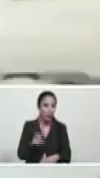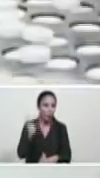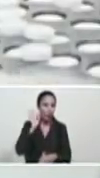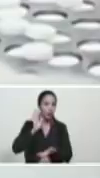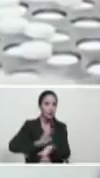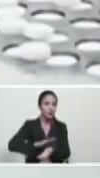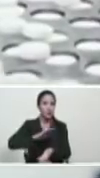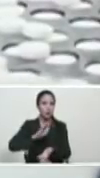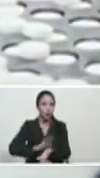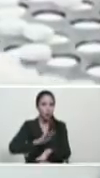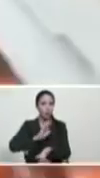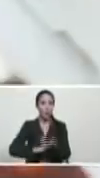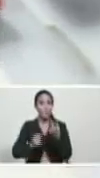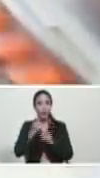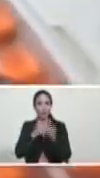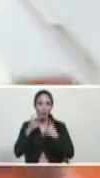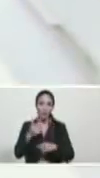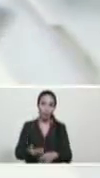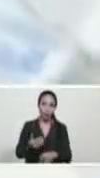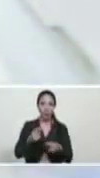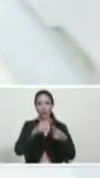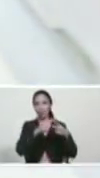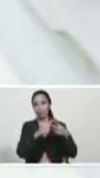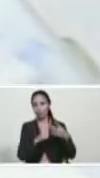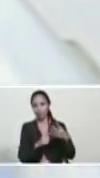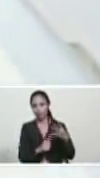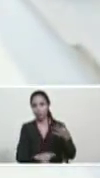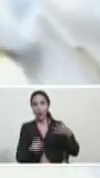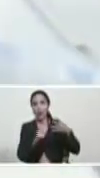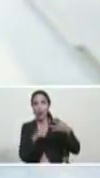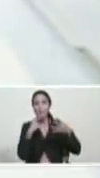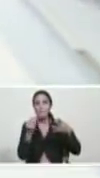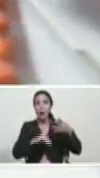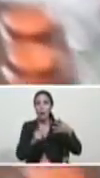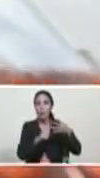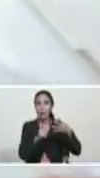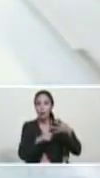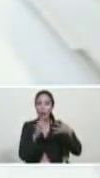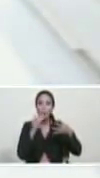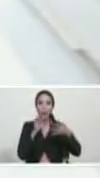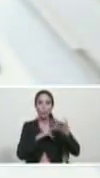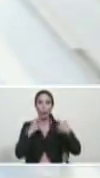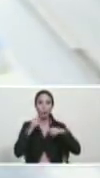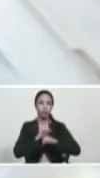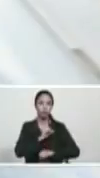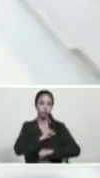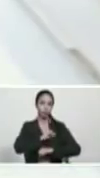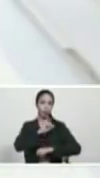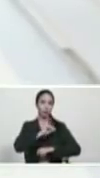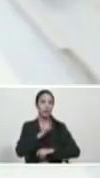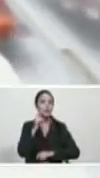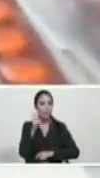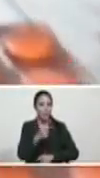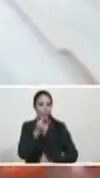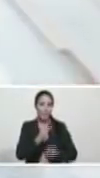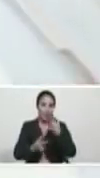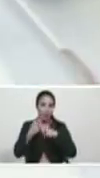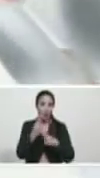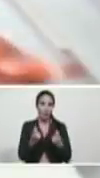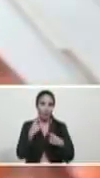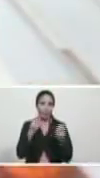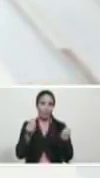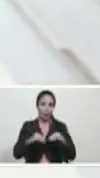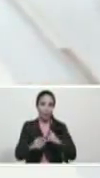la carbamazepina, el fenobarbital, utilizado en pacientes que sufren de convulsión, y otros medicamentos que son